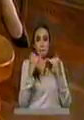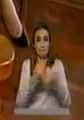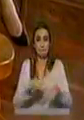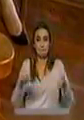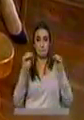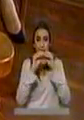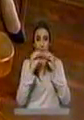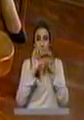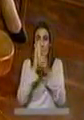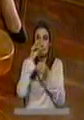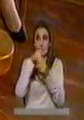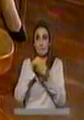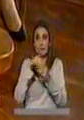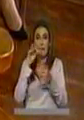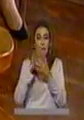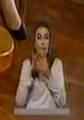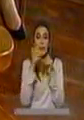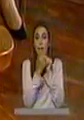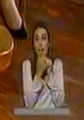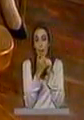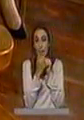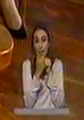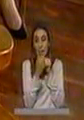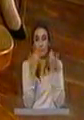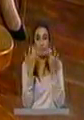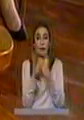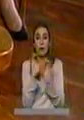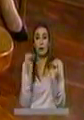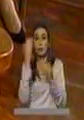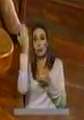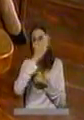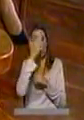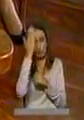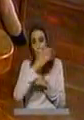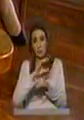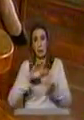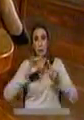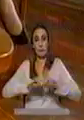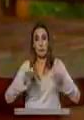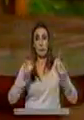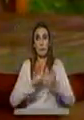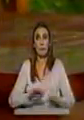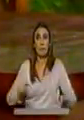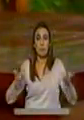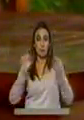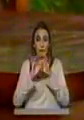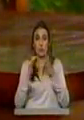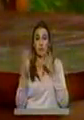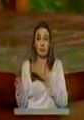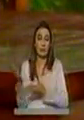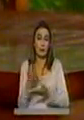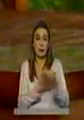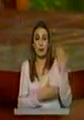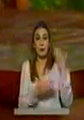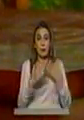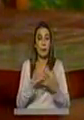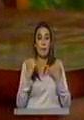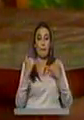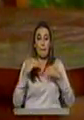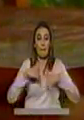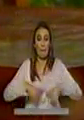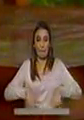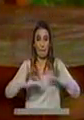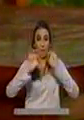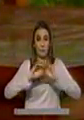no están en el teléfono todo el tiempo, no tienen una computadora frente a ellos, pero sí es importante. Yo creo que mucha gente lo quiere hacer, muchas personas